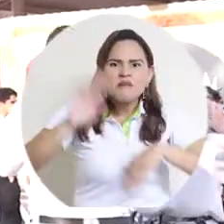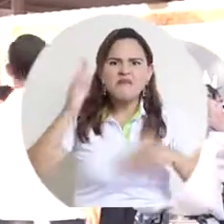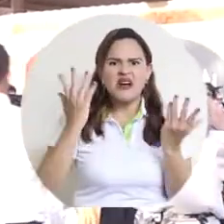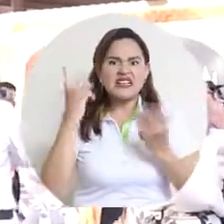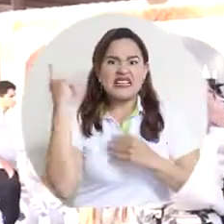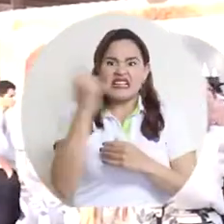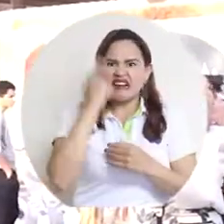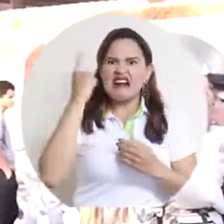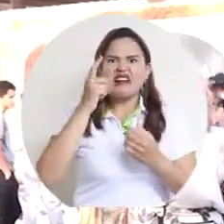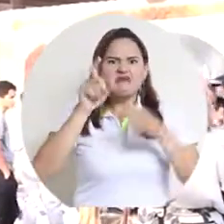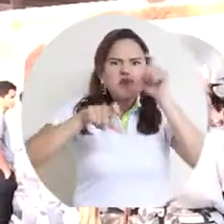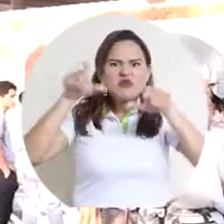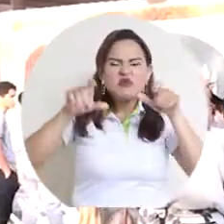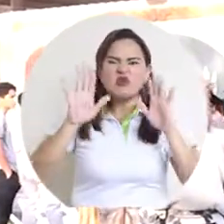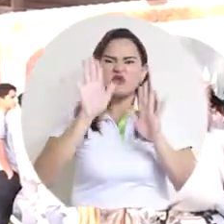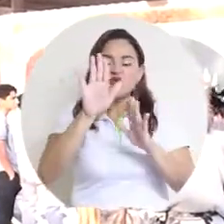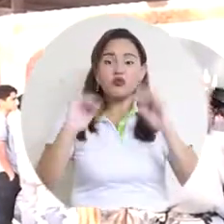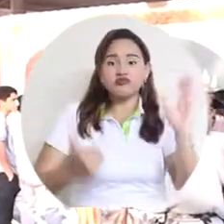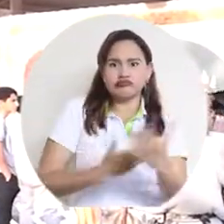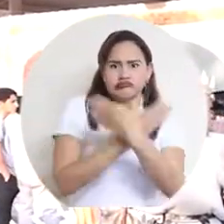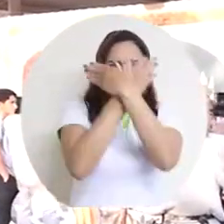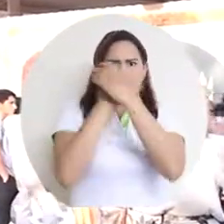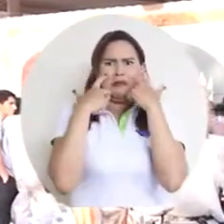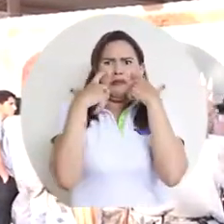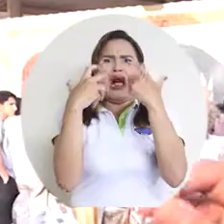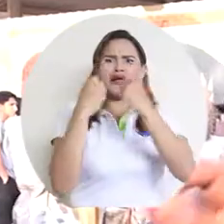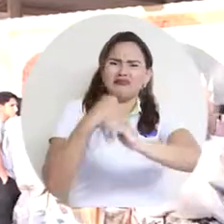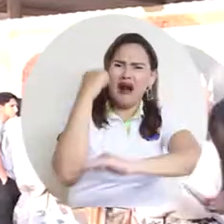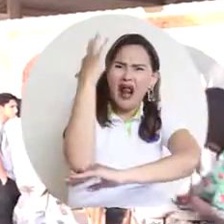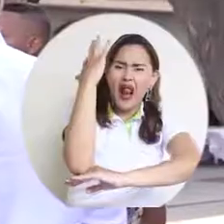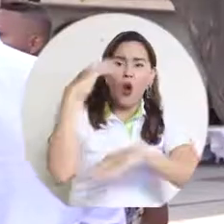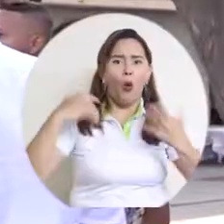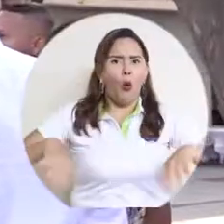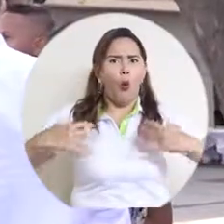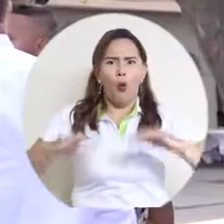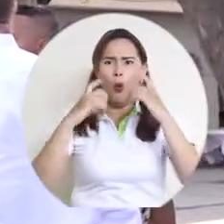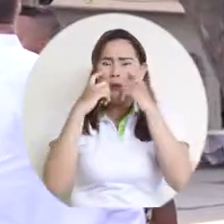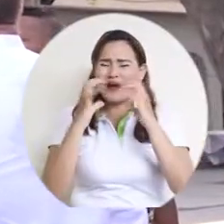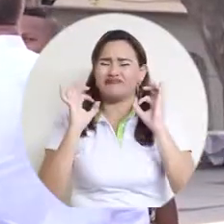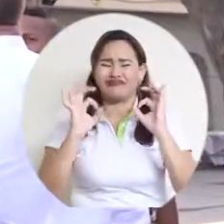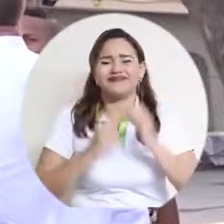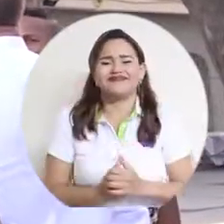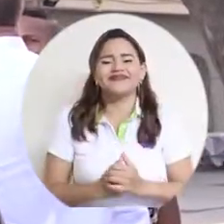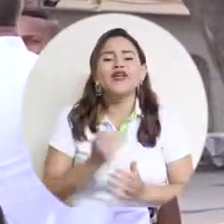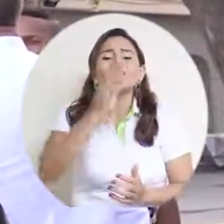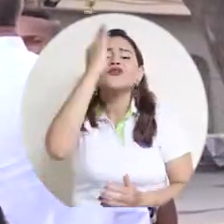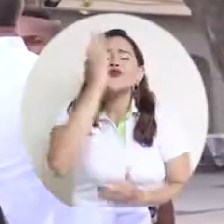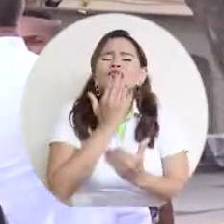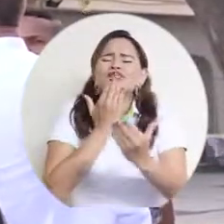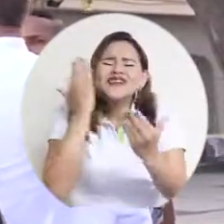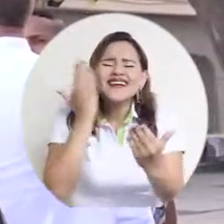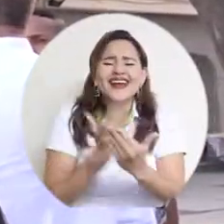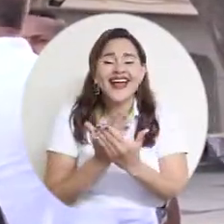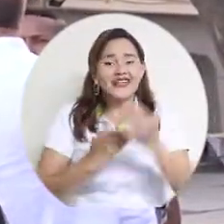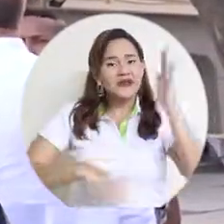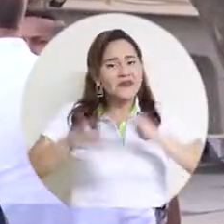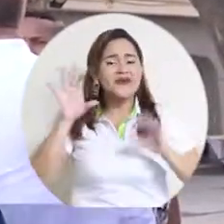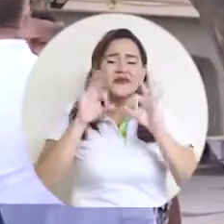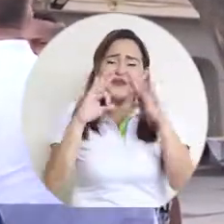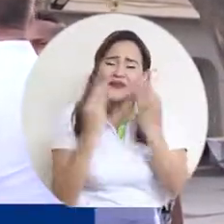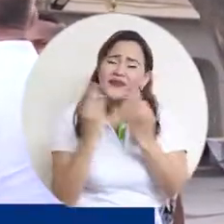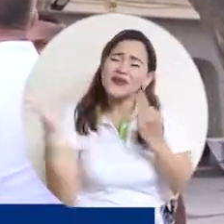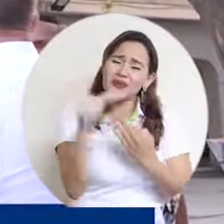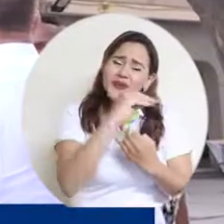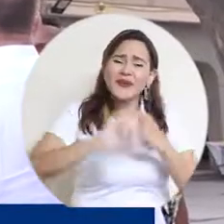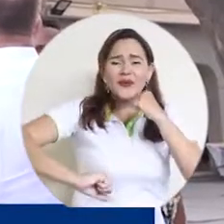incluso un ternado a Contralor de la República. Fue un espectáculo esta especialización. Principalmente agradecerle a Dios y a toda mi familia que siempre me